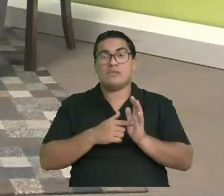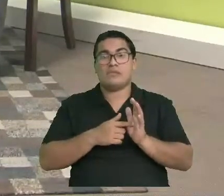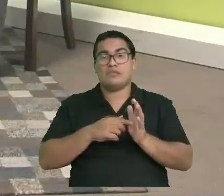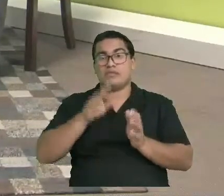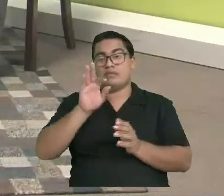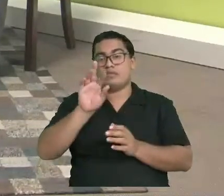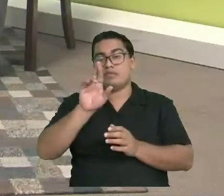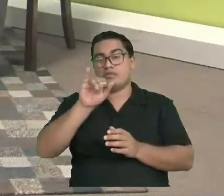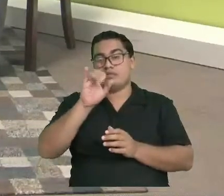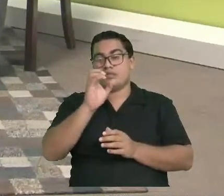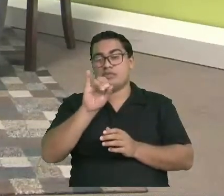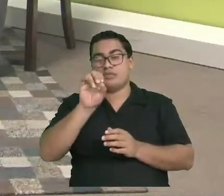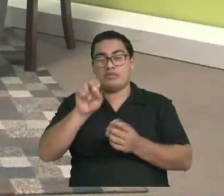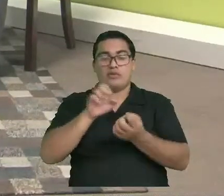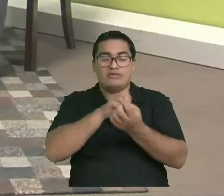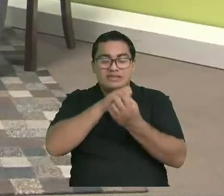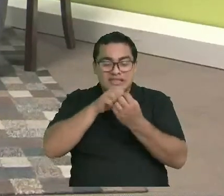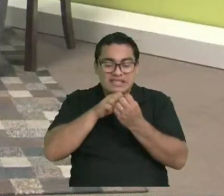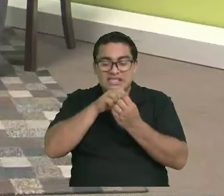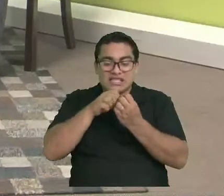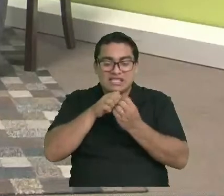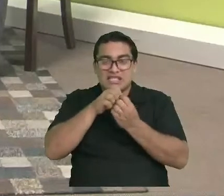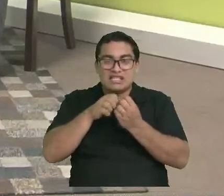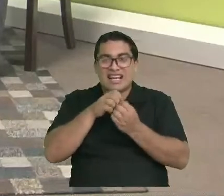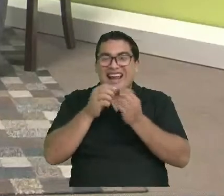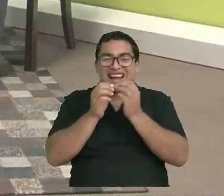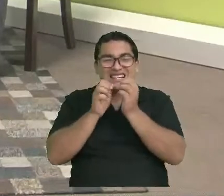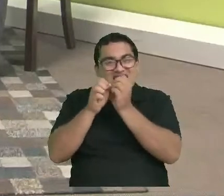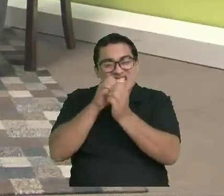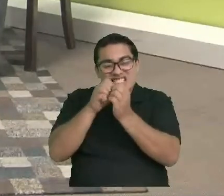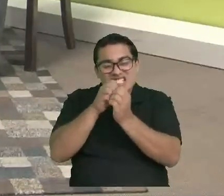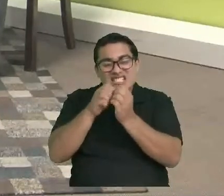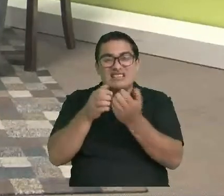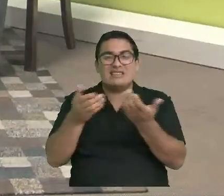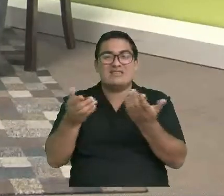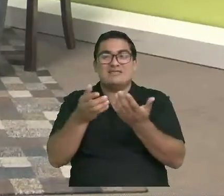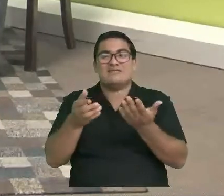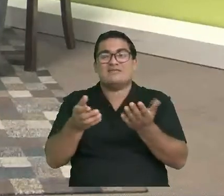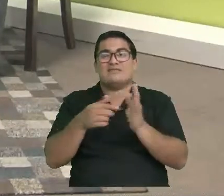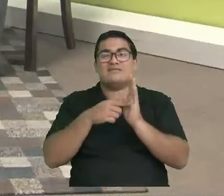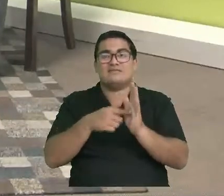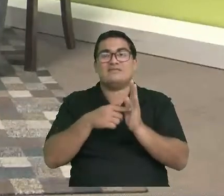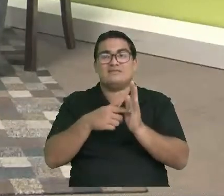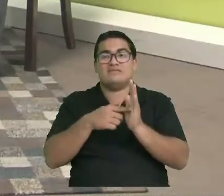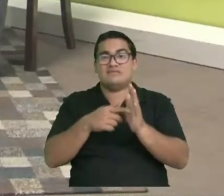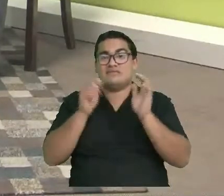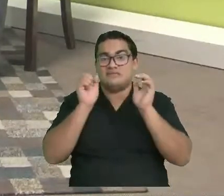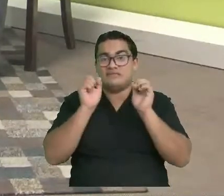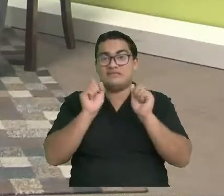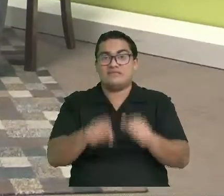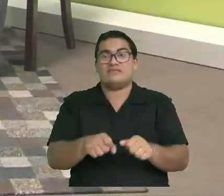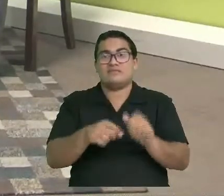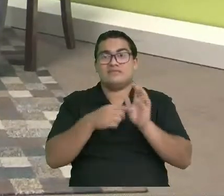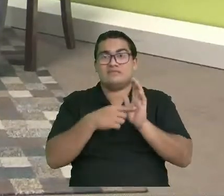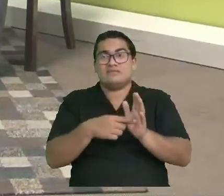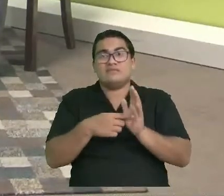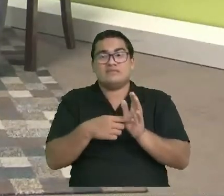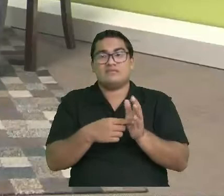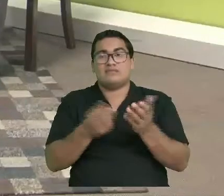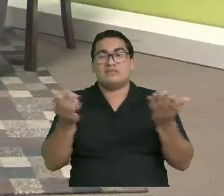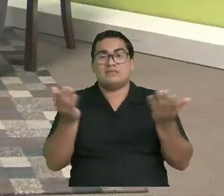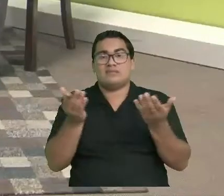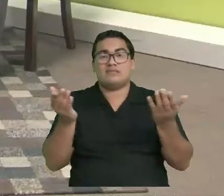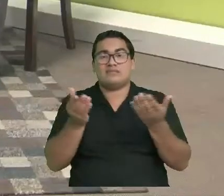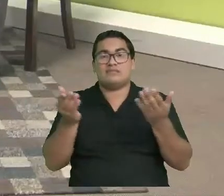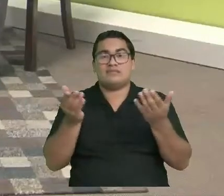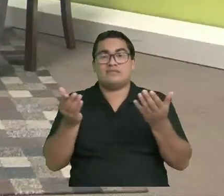desgaste superficial, ¿verdad? O la parte de encima, pues, de los dientes, que puede llegar a exponer la cavidad pulpar o el nervio,